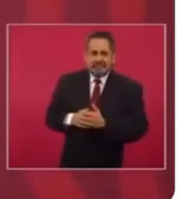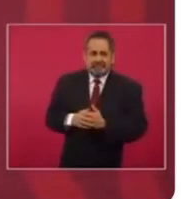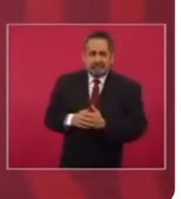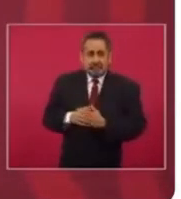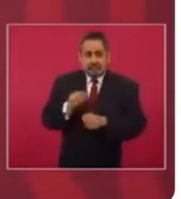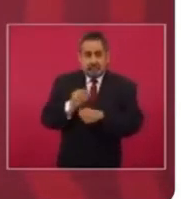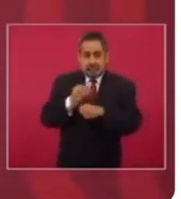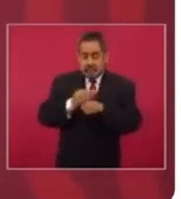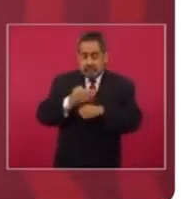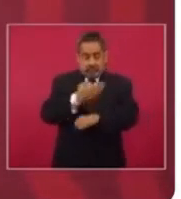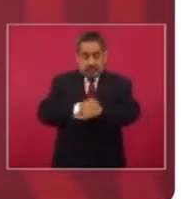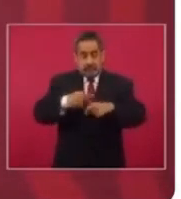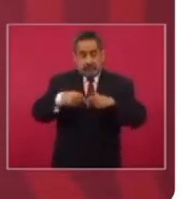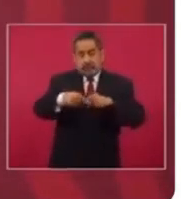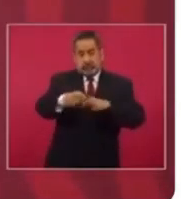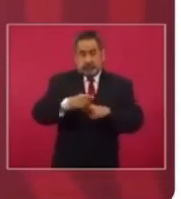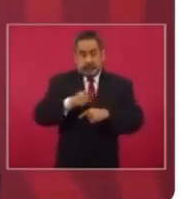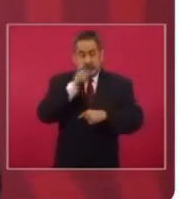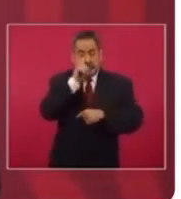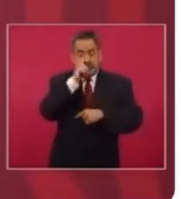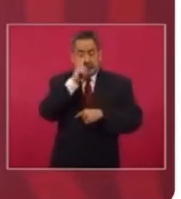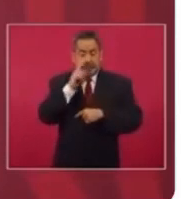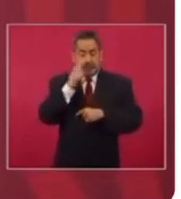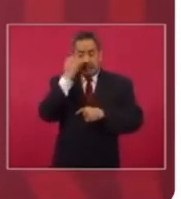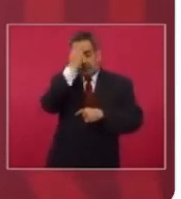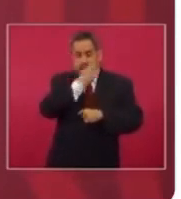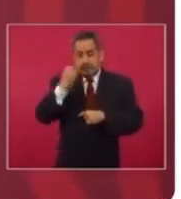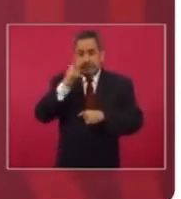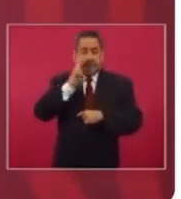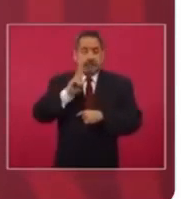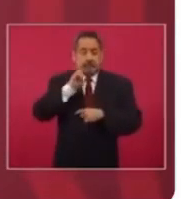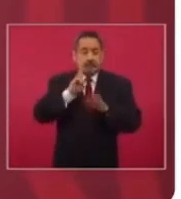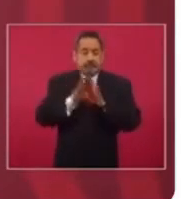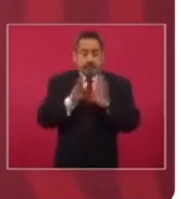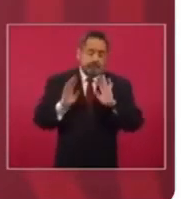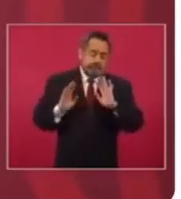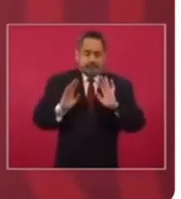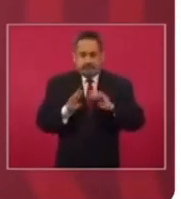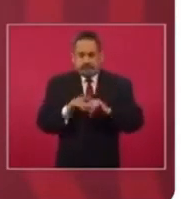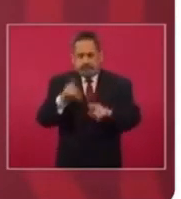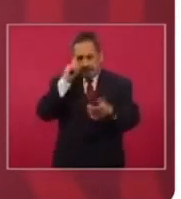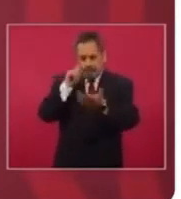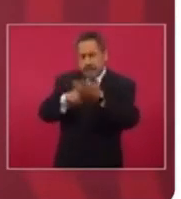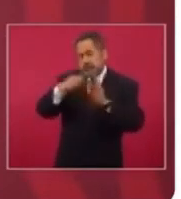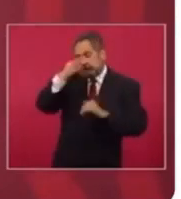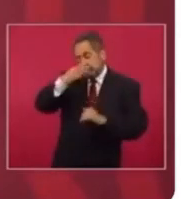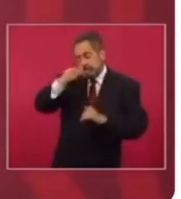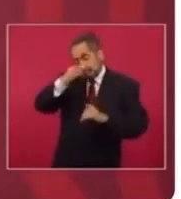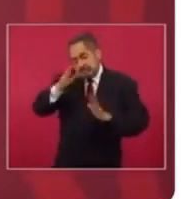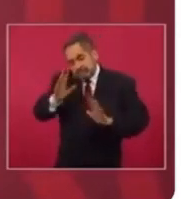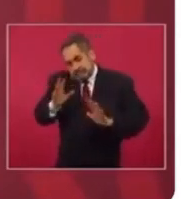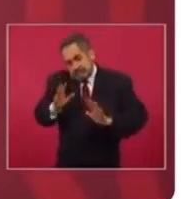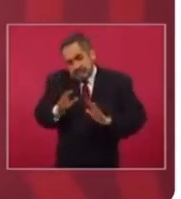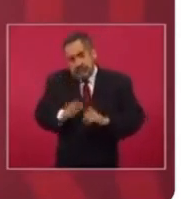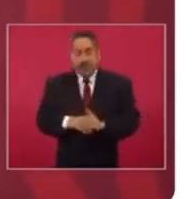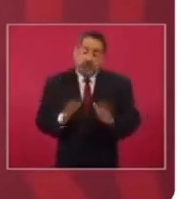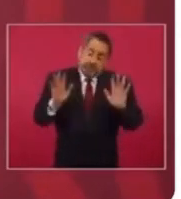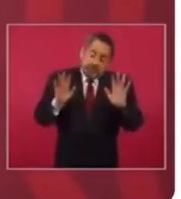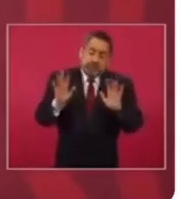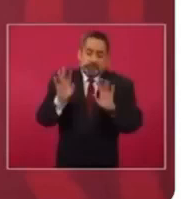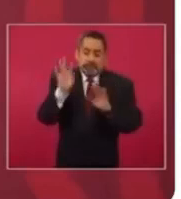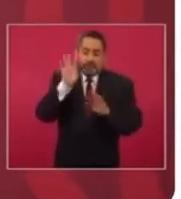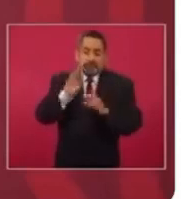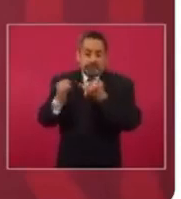consumidor y utilizando el mismo micrófono debe estar preocupado ricardo sheffield y